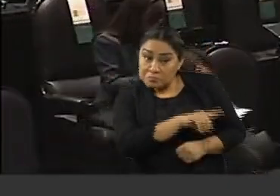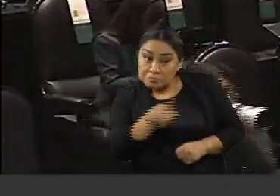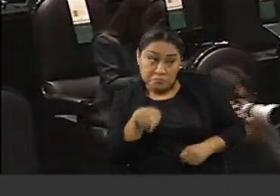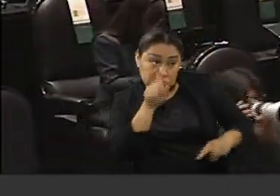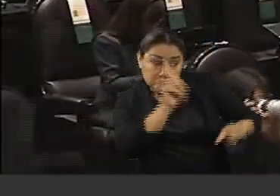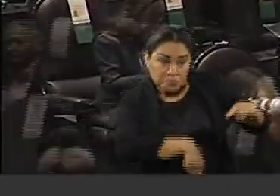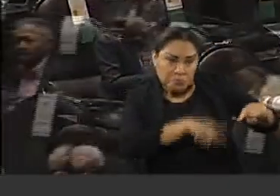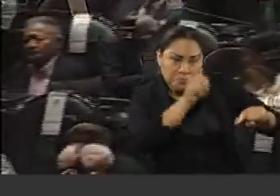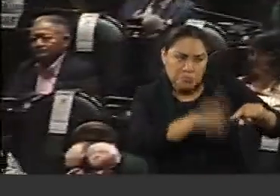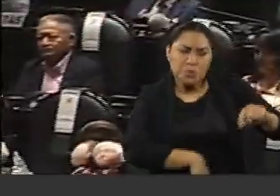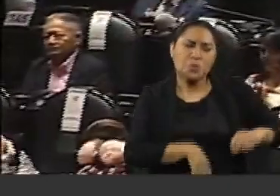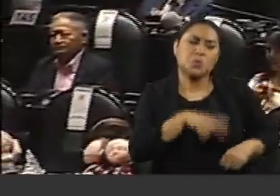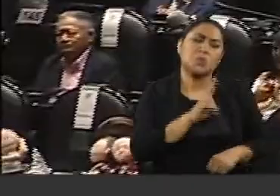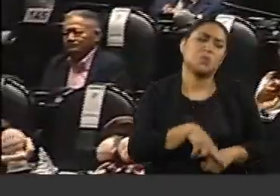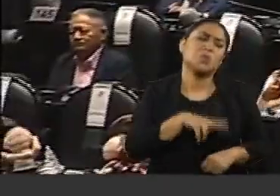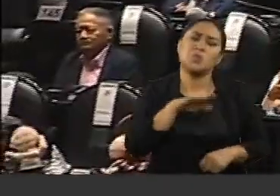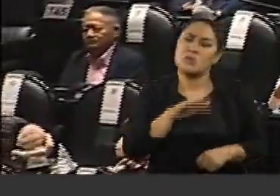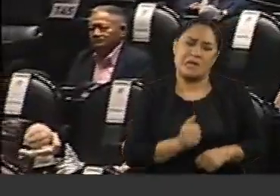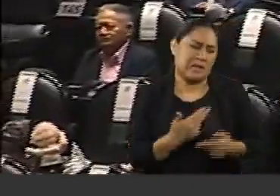reprimido. Nunca.